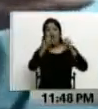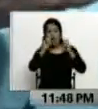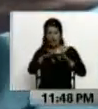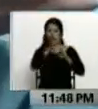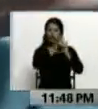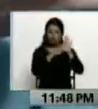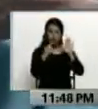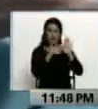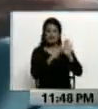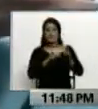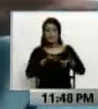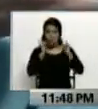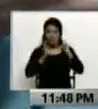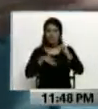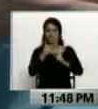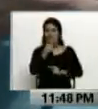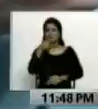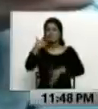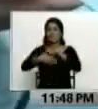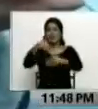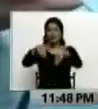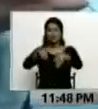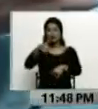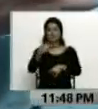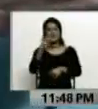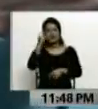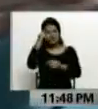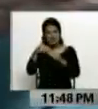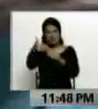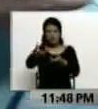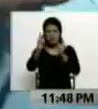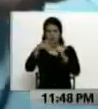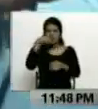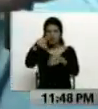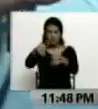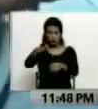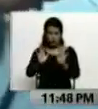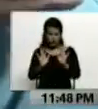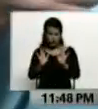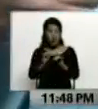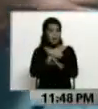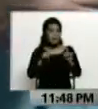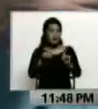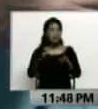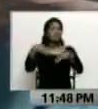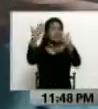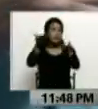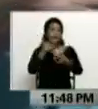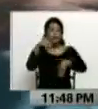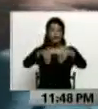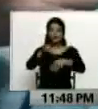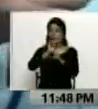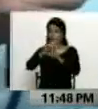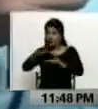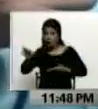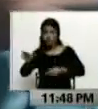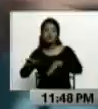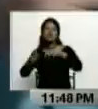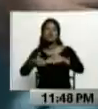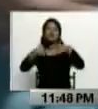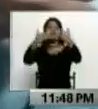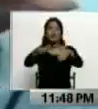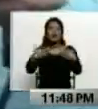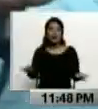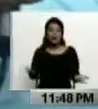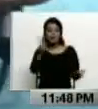todos son mecanismos constitucionales para que haya elecciones en 30 días cómo no Y nadie ha dicho después queé es lo que se va a